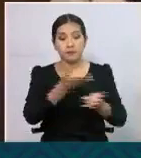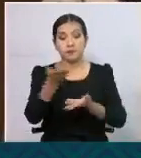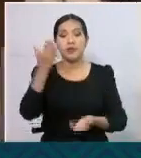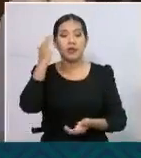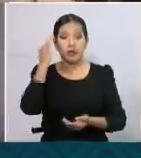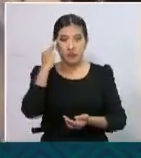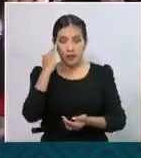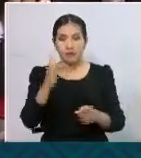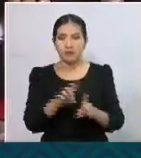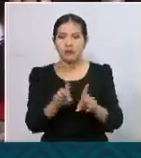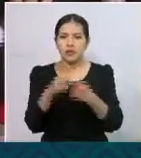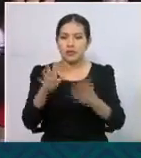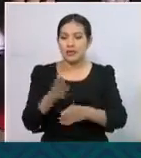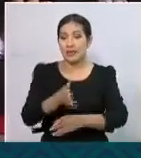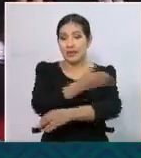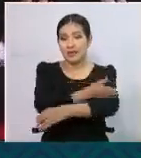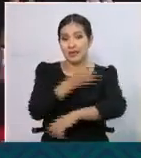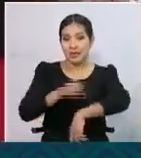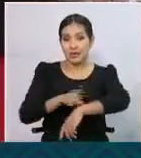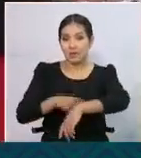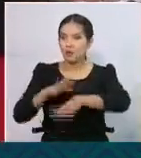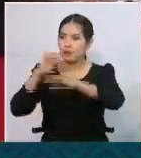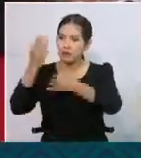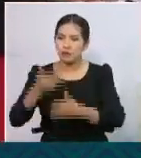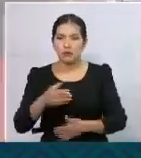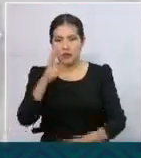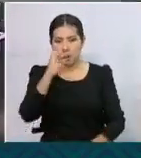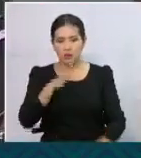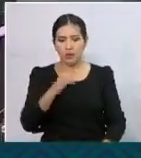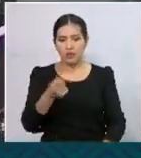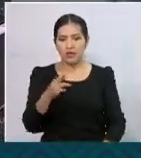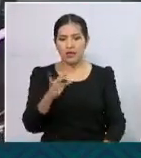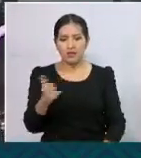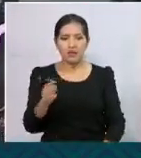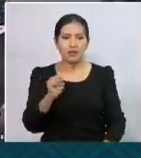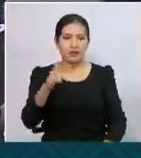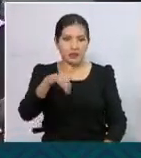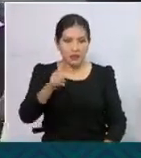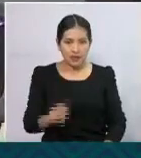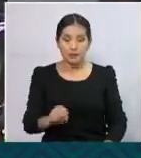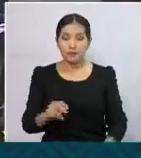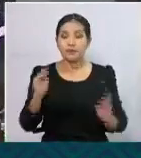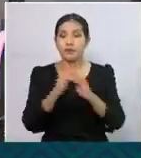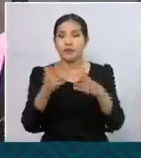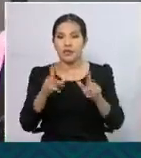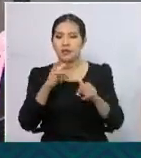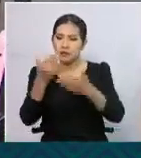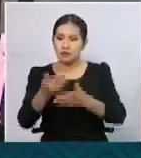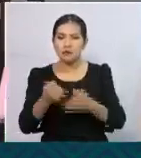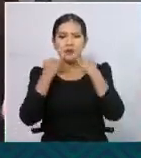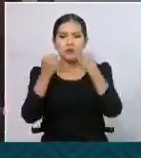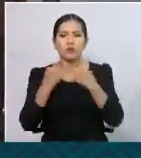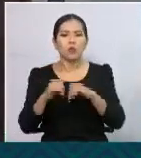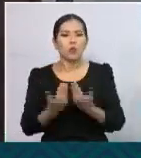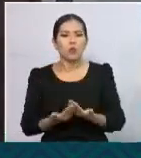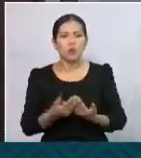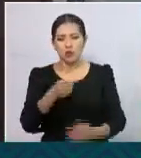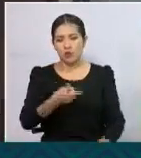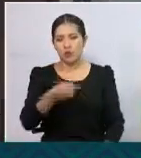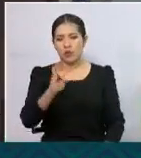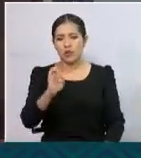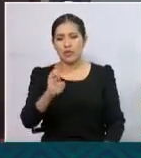también se invitó en su momento a García Sayán, se ha invitado al grupo para tener el informe del GIEI, que se está